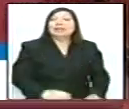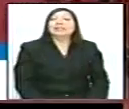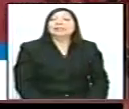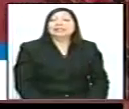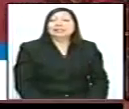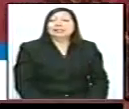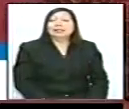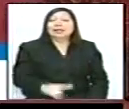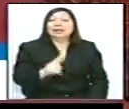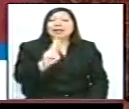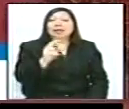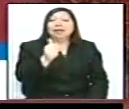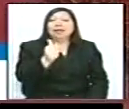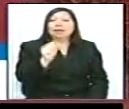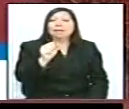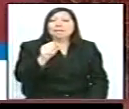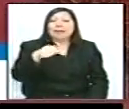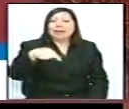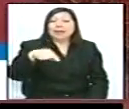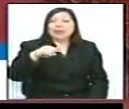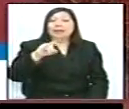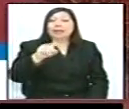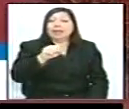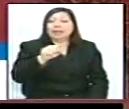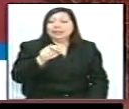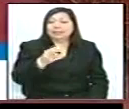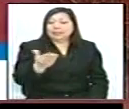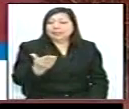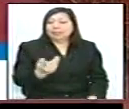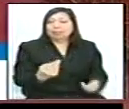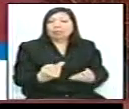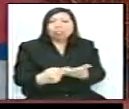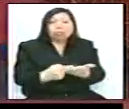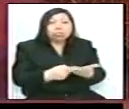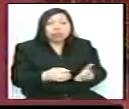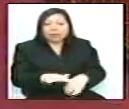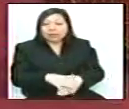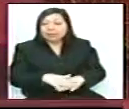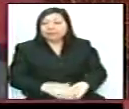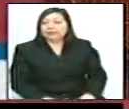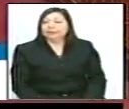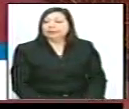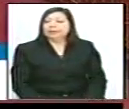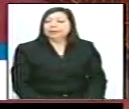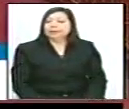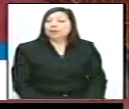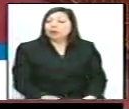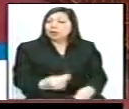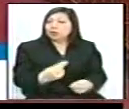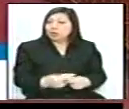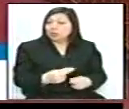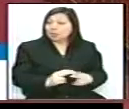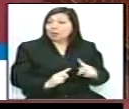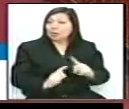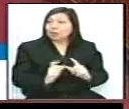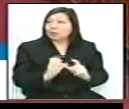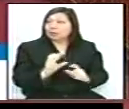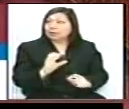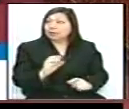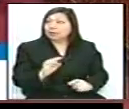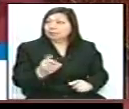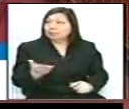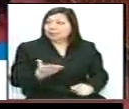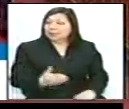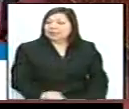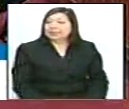congresista Vázquez quien presida la sesión. Cabe reiterar en todo caso los nombres de algunos de los magistrados,